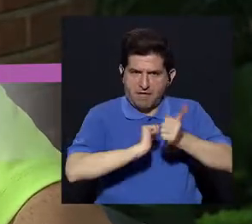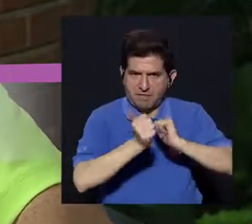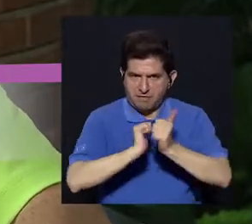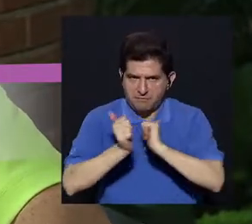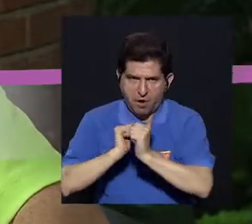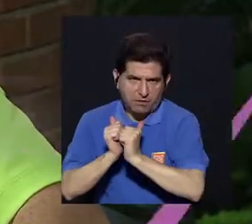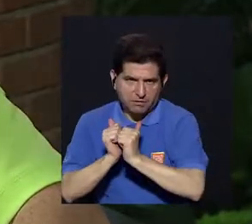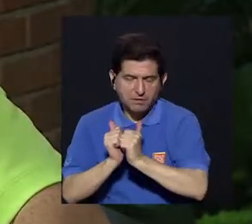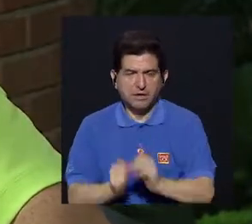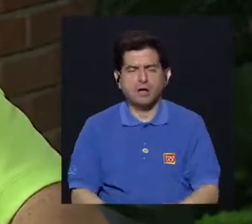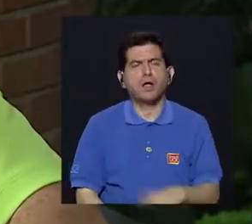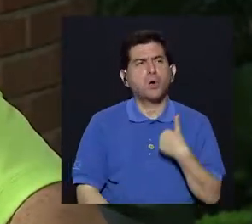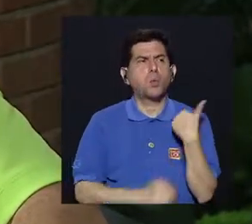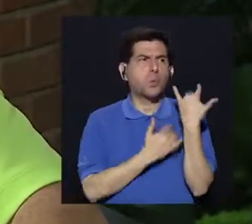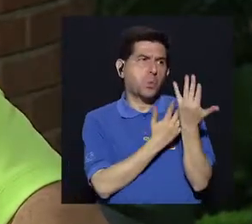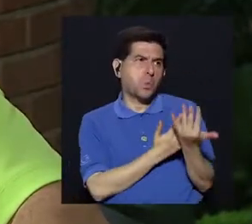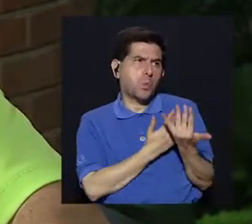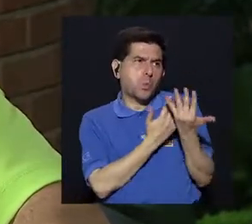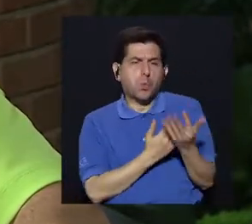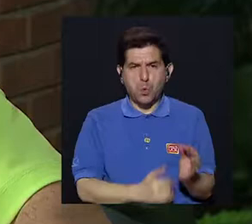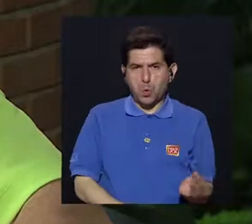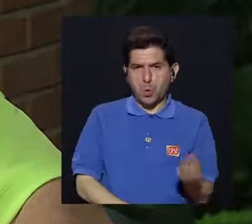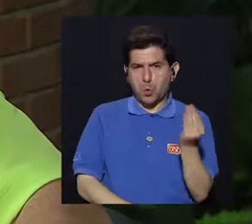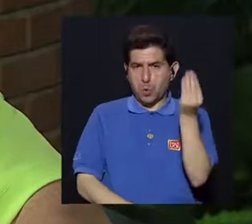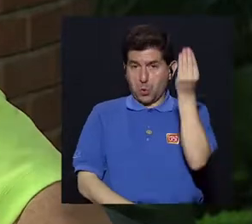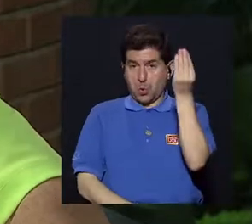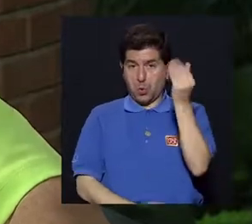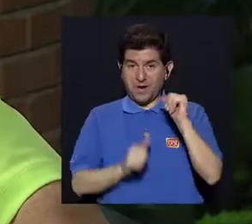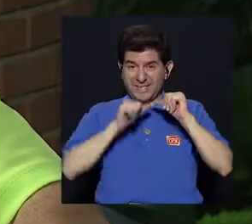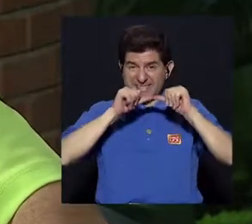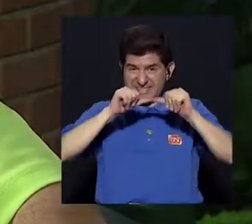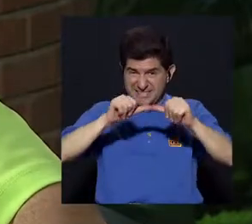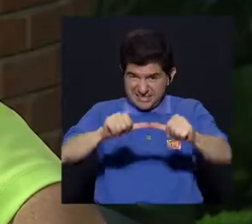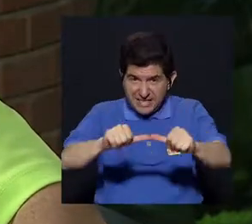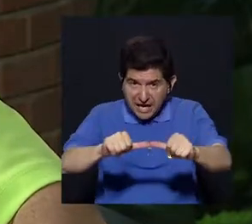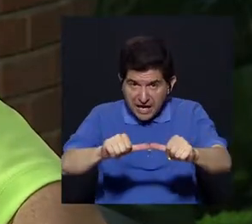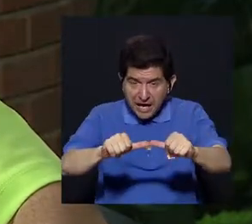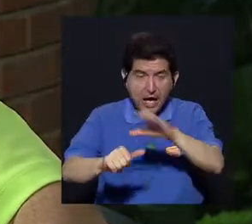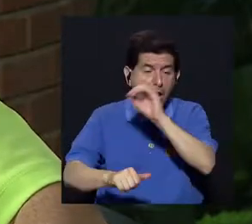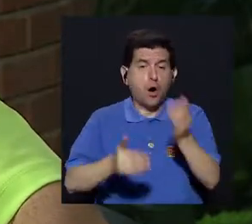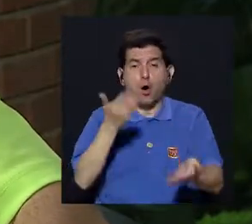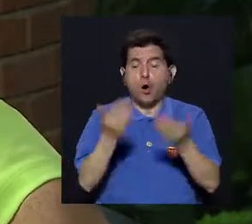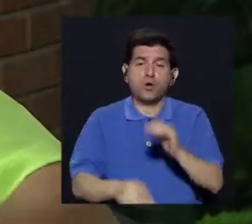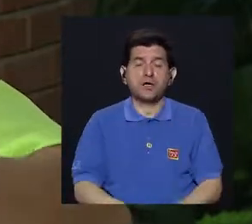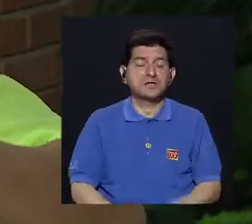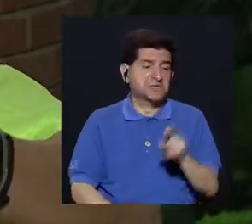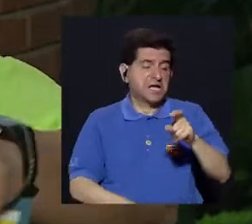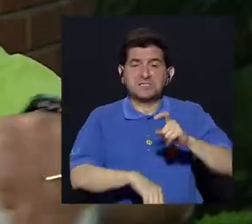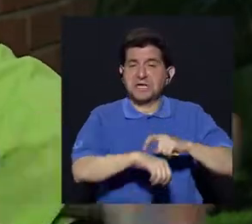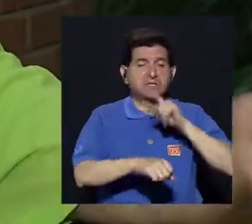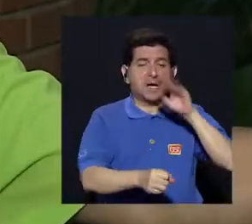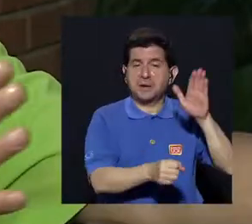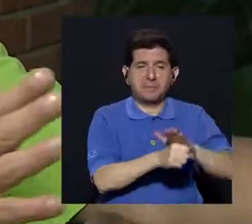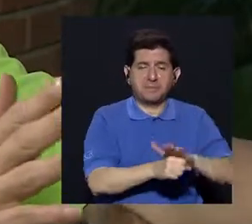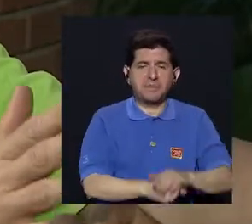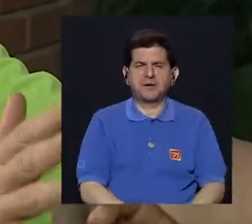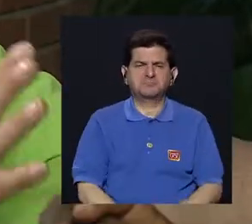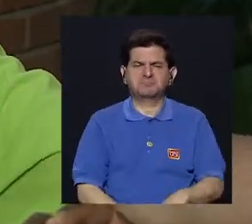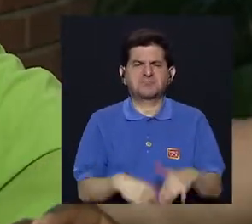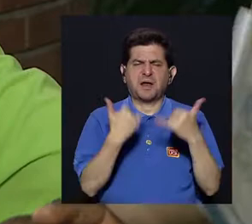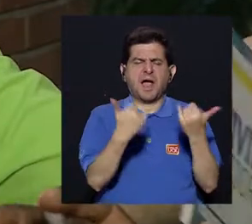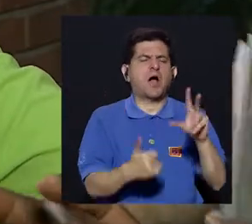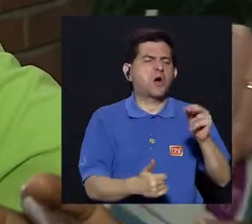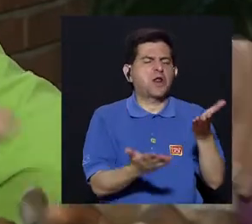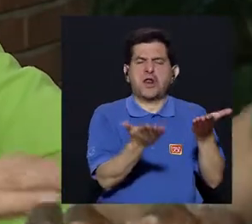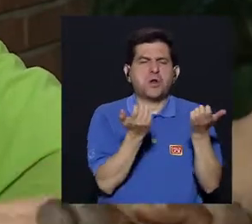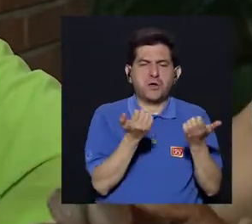hacer actividad física y deporte, uno esperaría que en la adolescencia lo continúe. O se puede brincar uno a esa etapa